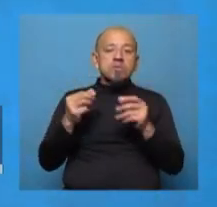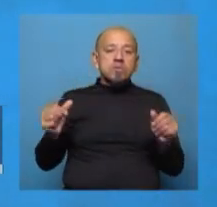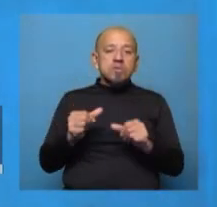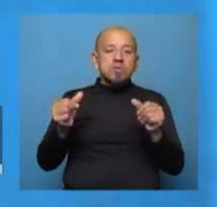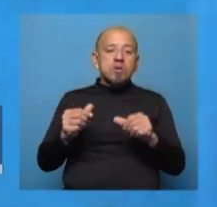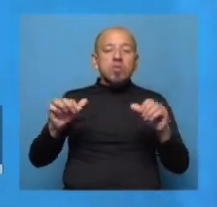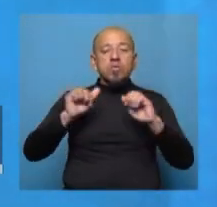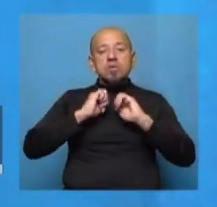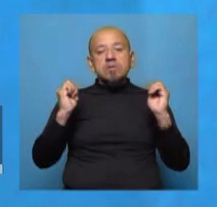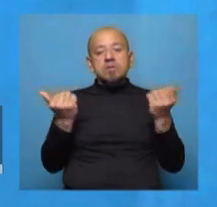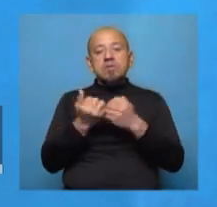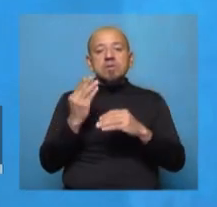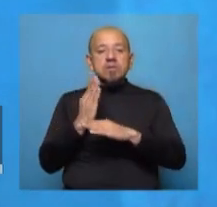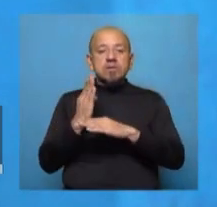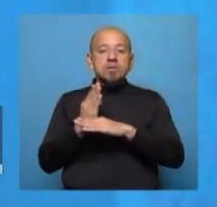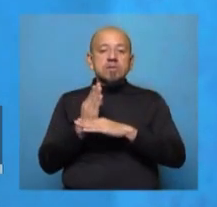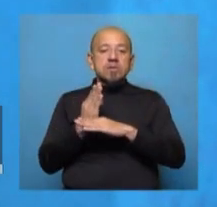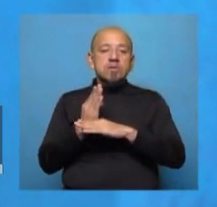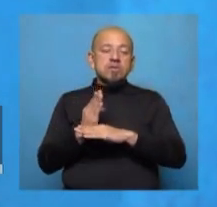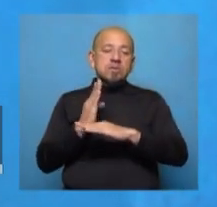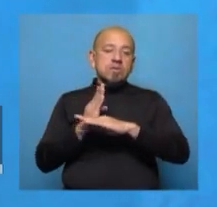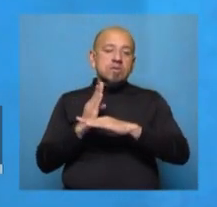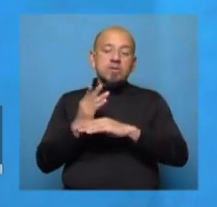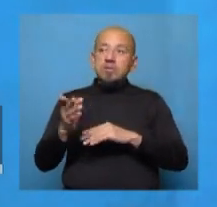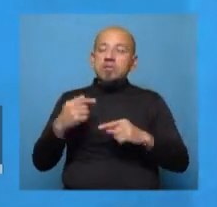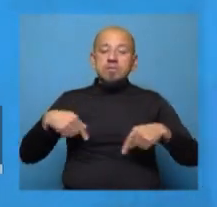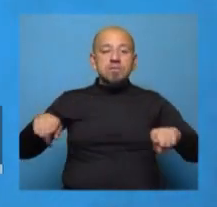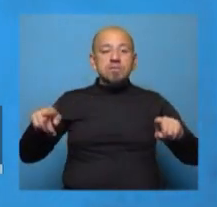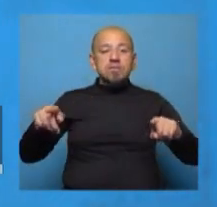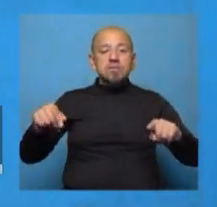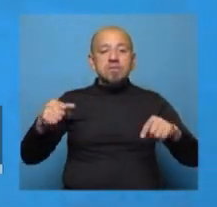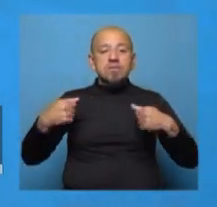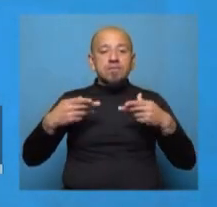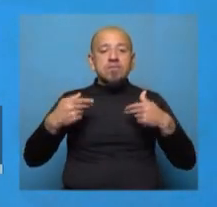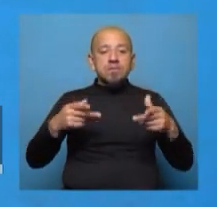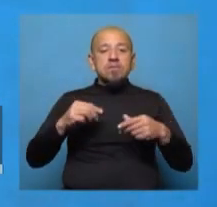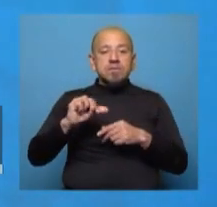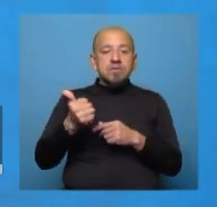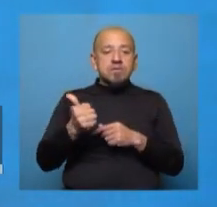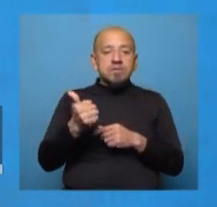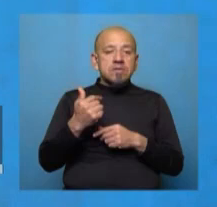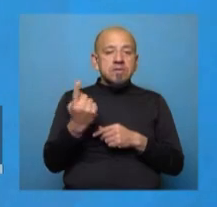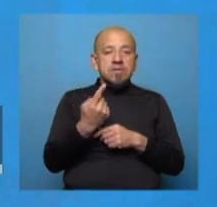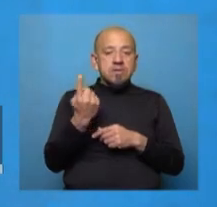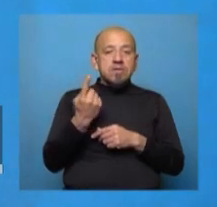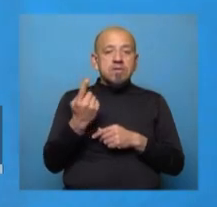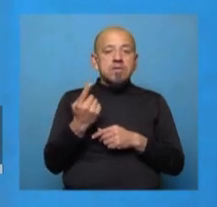estadio que fue monumento que es monumento del mundial del fútbol y ganar ese